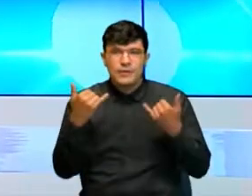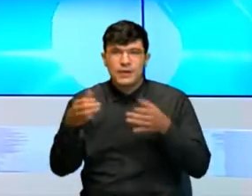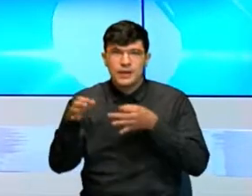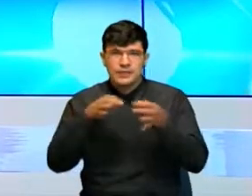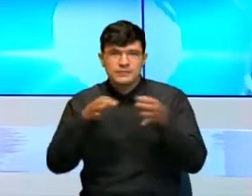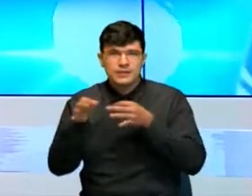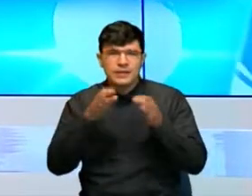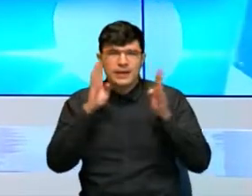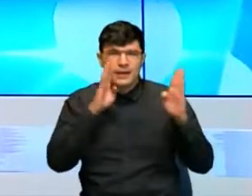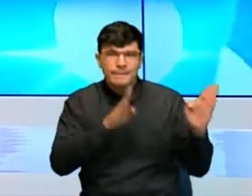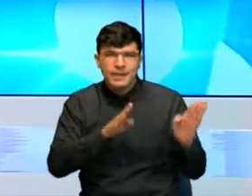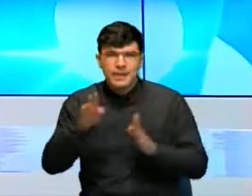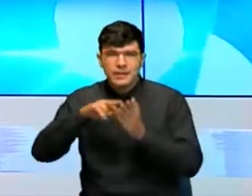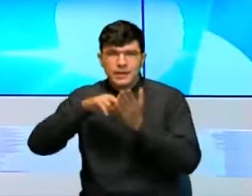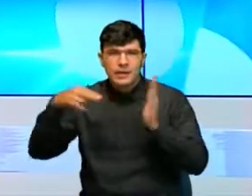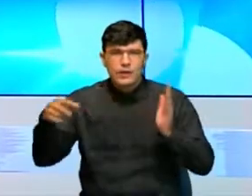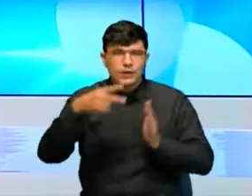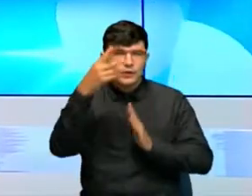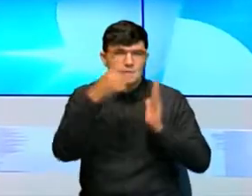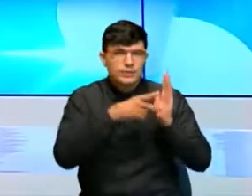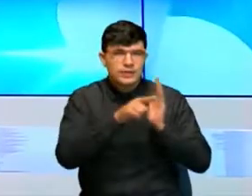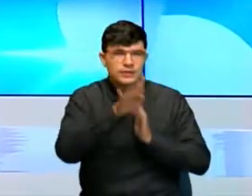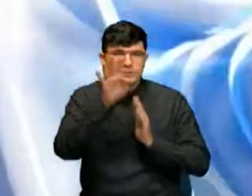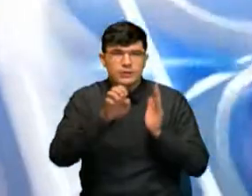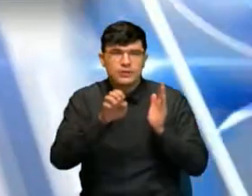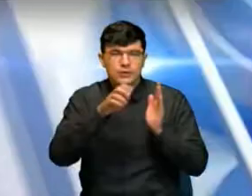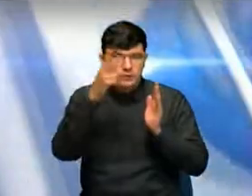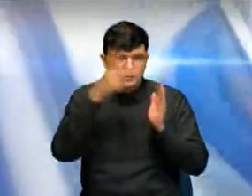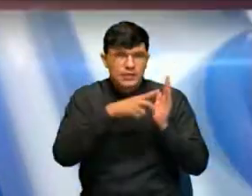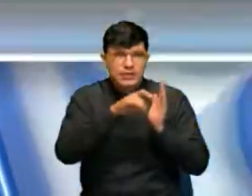2018-2022. Exclusivo, Oriente Noticias.